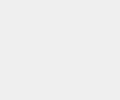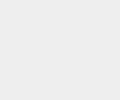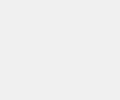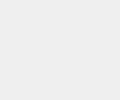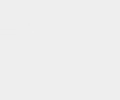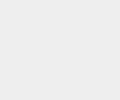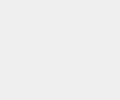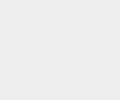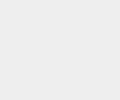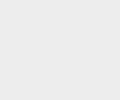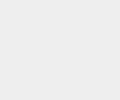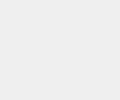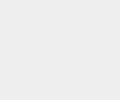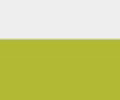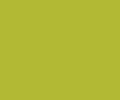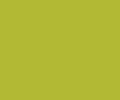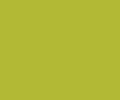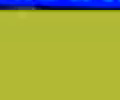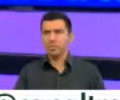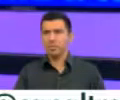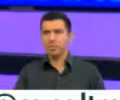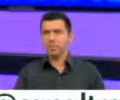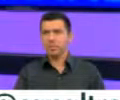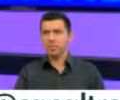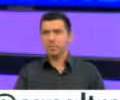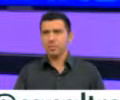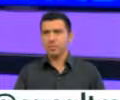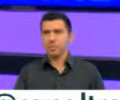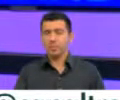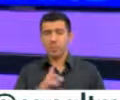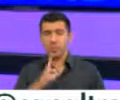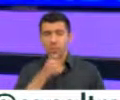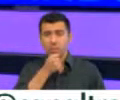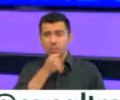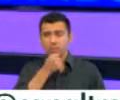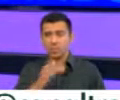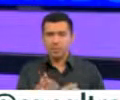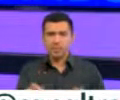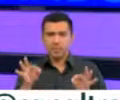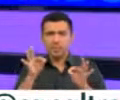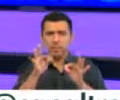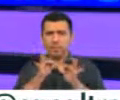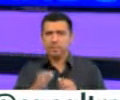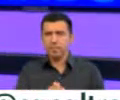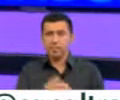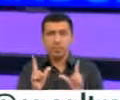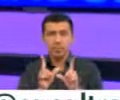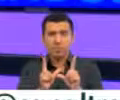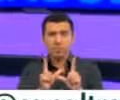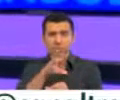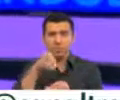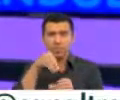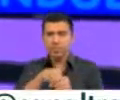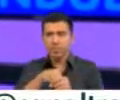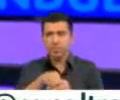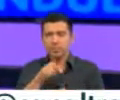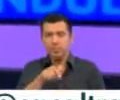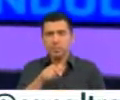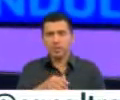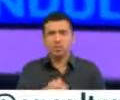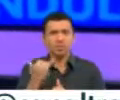canal draw tocón una noticia muy importante es que el canal tro ha llegado a los